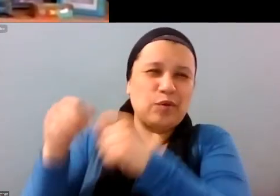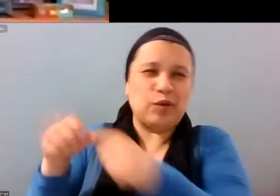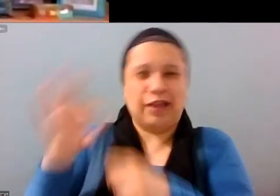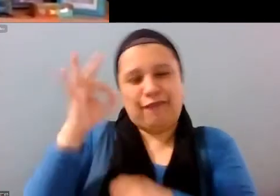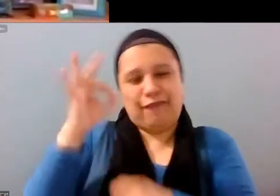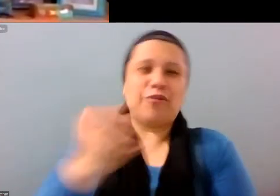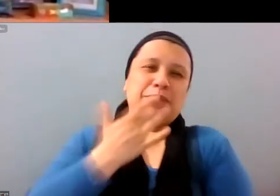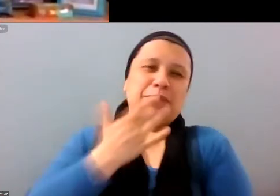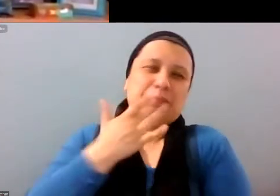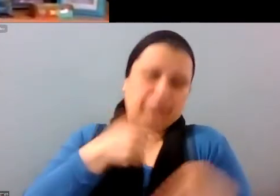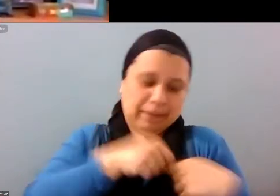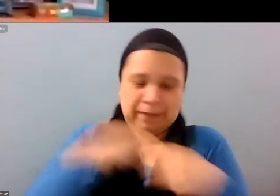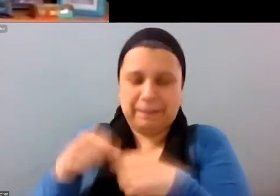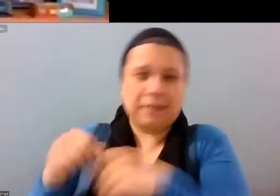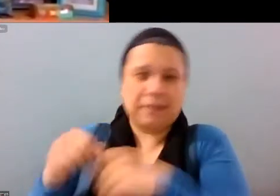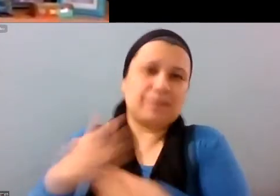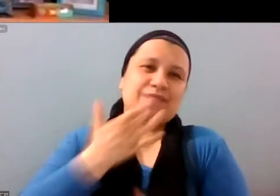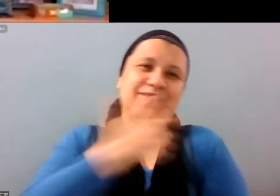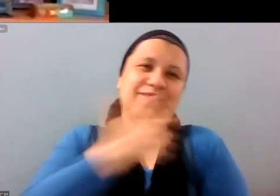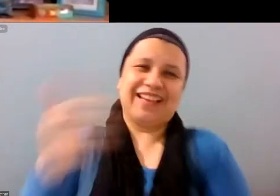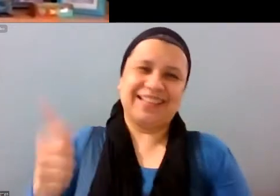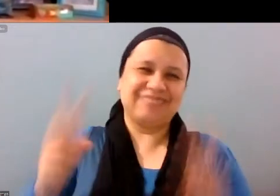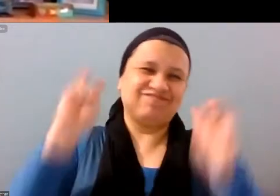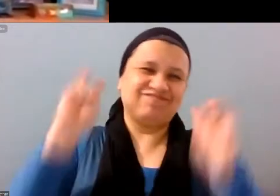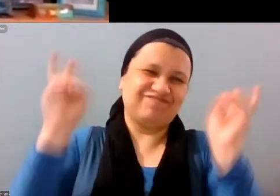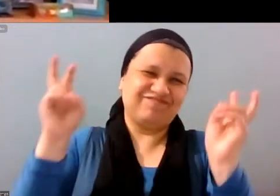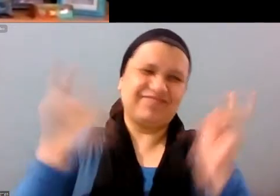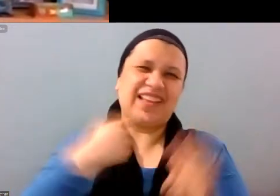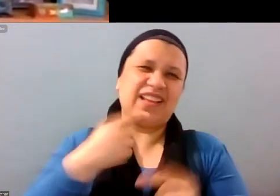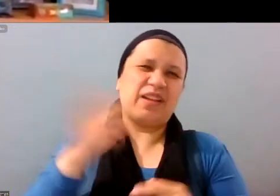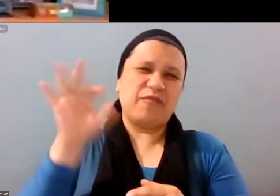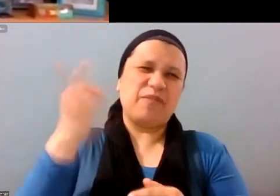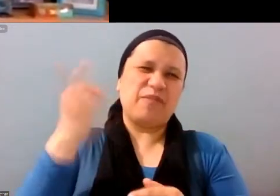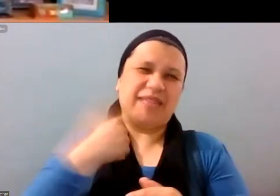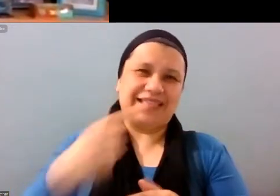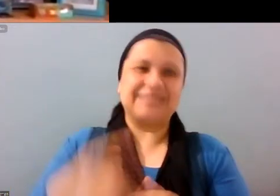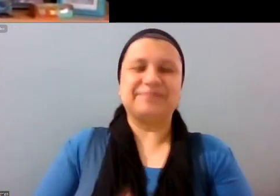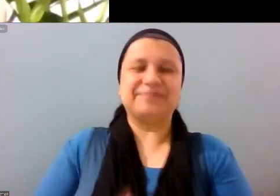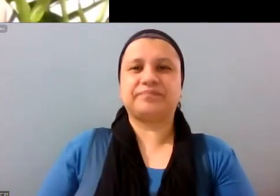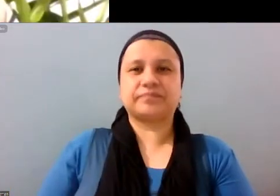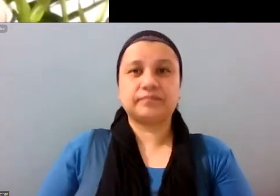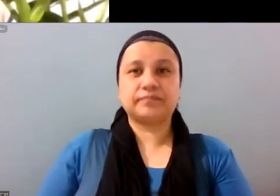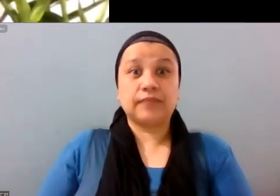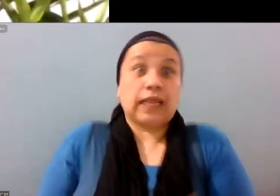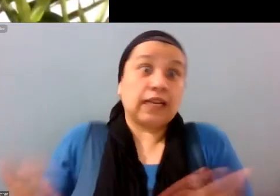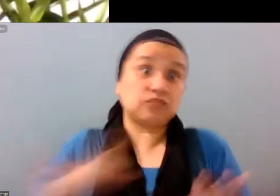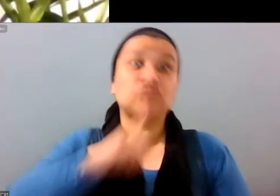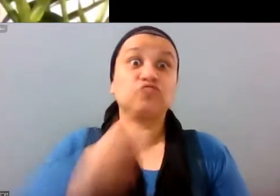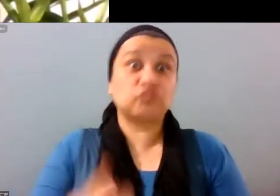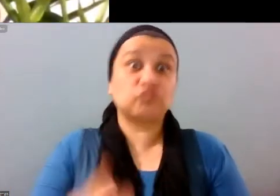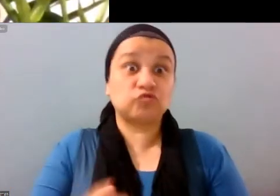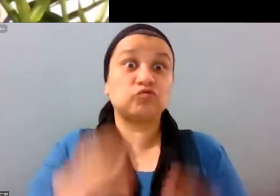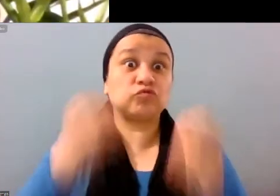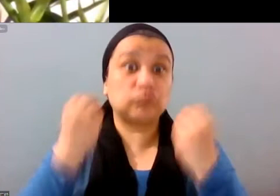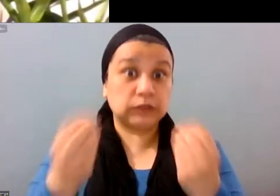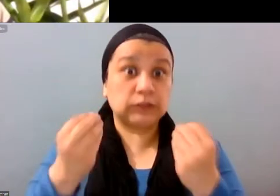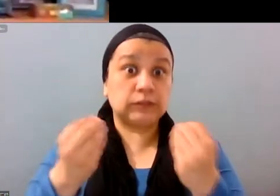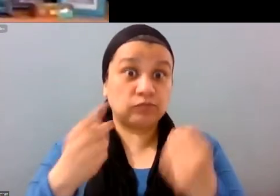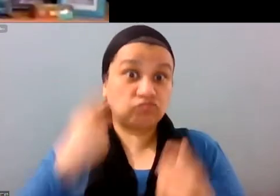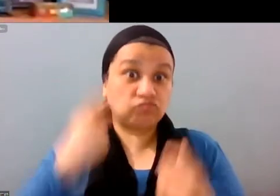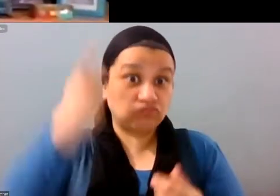se le hace favorable sin embargo la realidad es que muchos padres de familia muchas